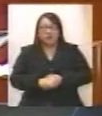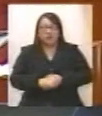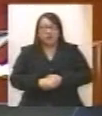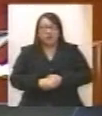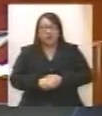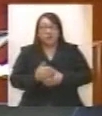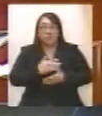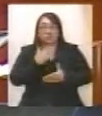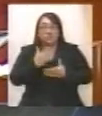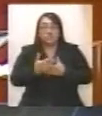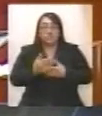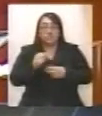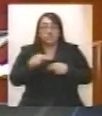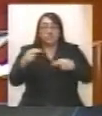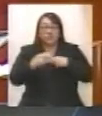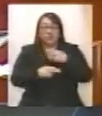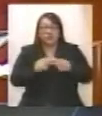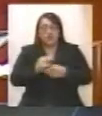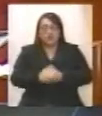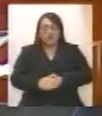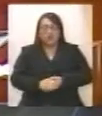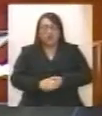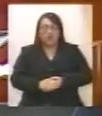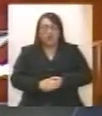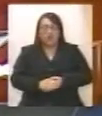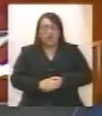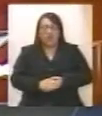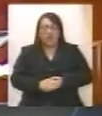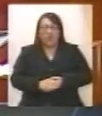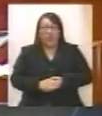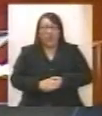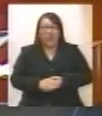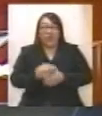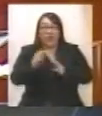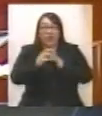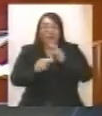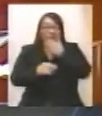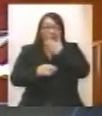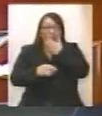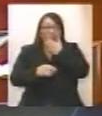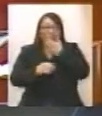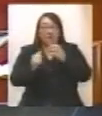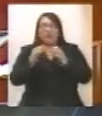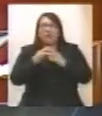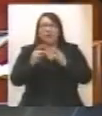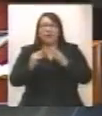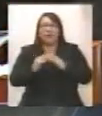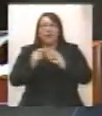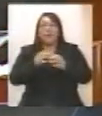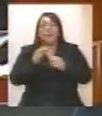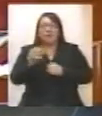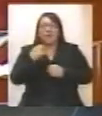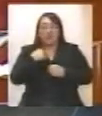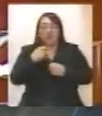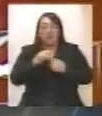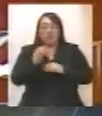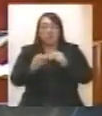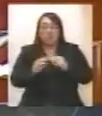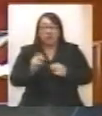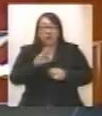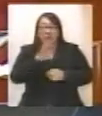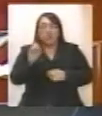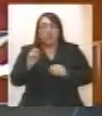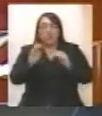de vulnerabilidad a nivel nacional. El Programa de Mejoramiento de Vivienda Rural cuenta con un presupuesto